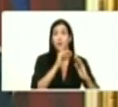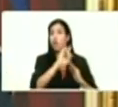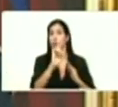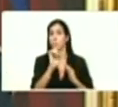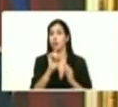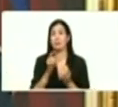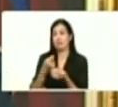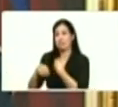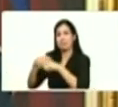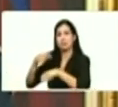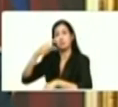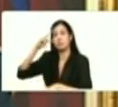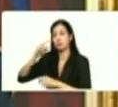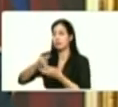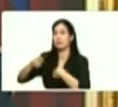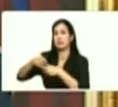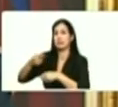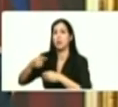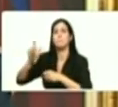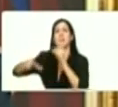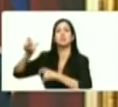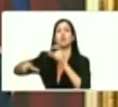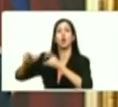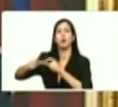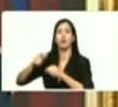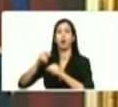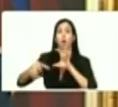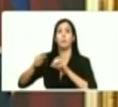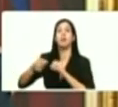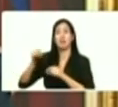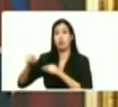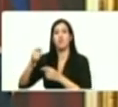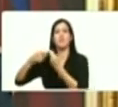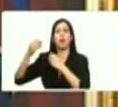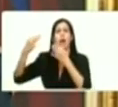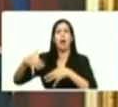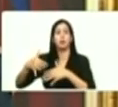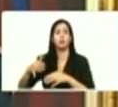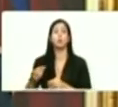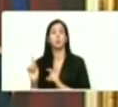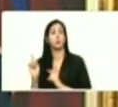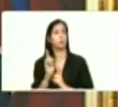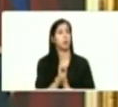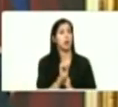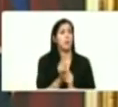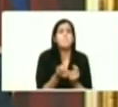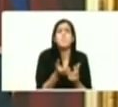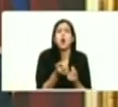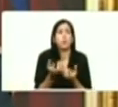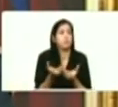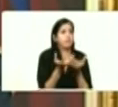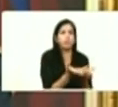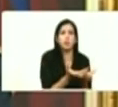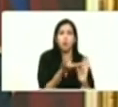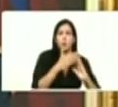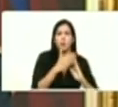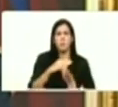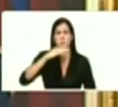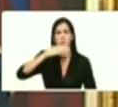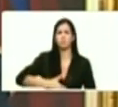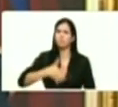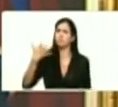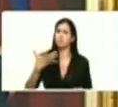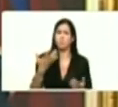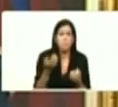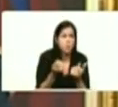pelito y se los vende a sus amigos y la comunidad queda insatisfecha y brava y a